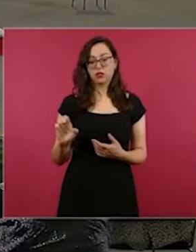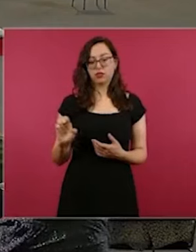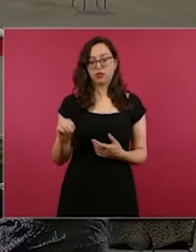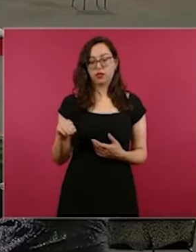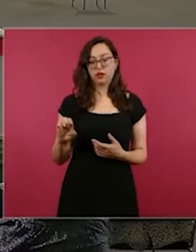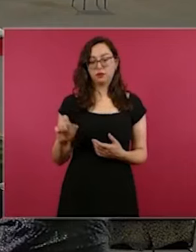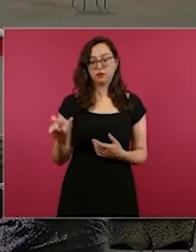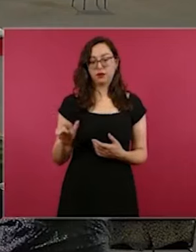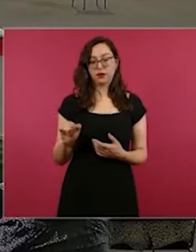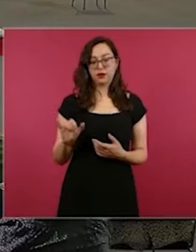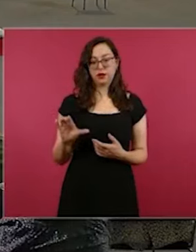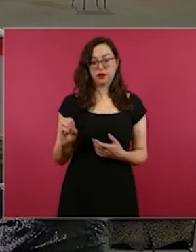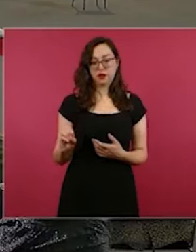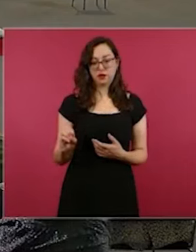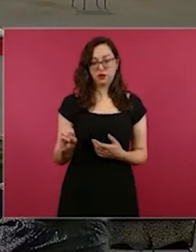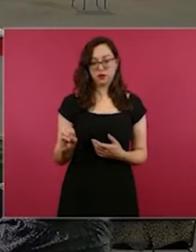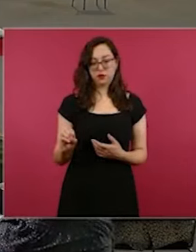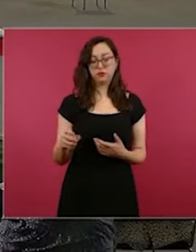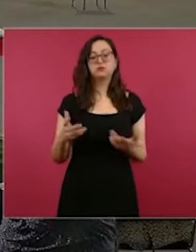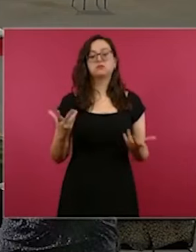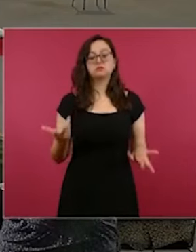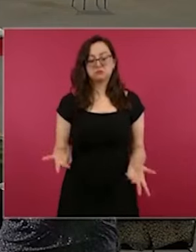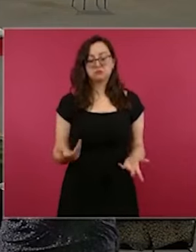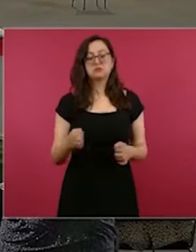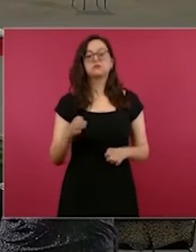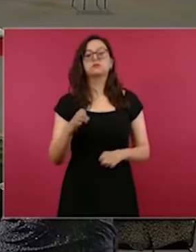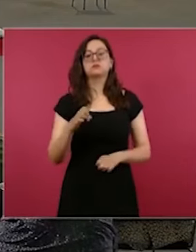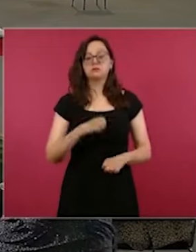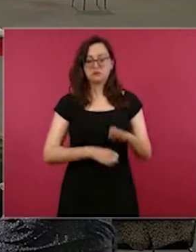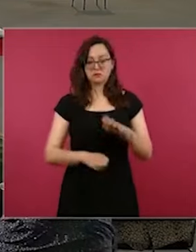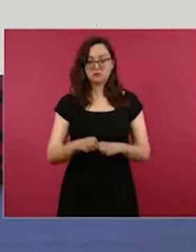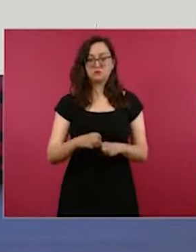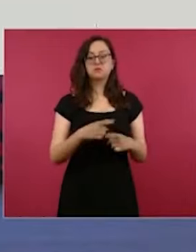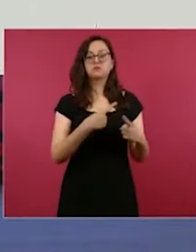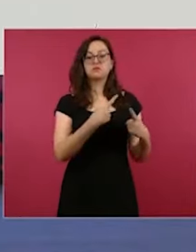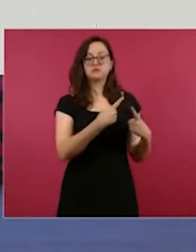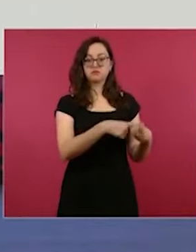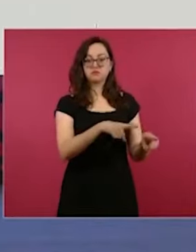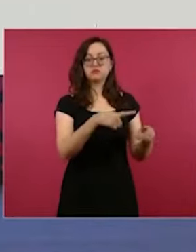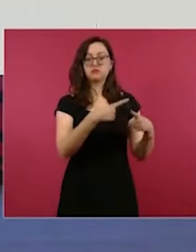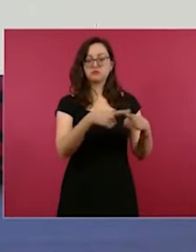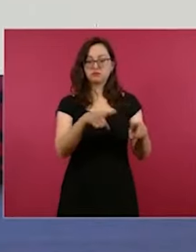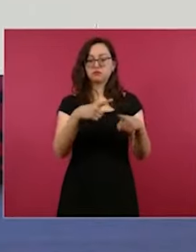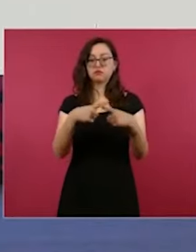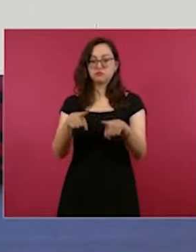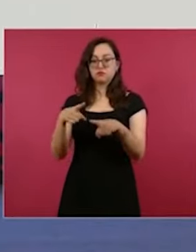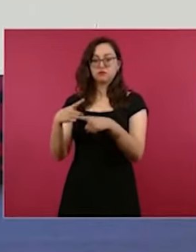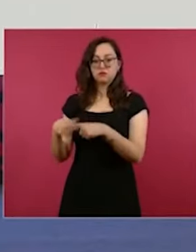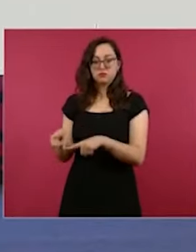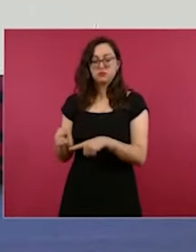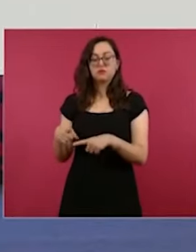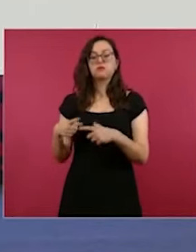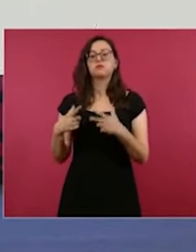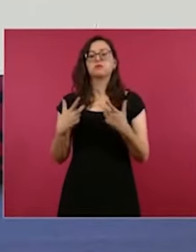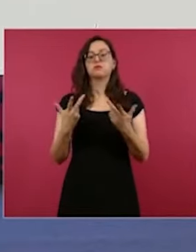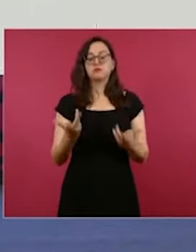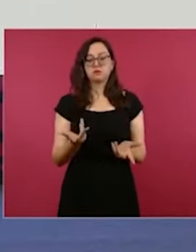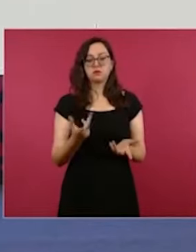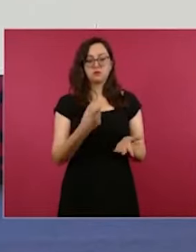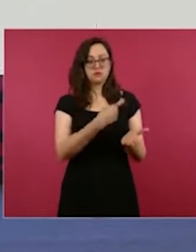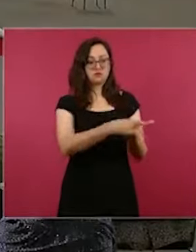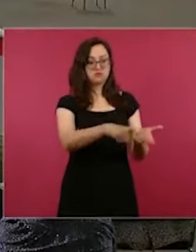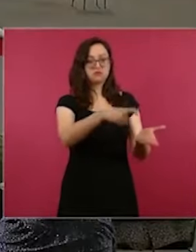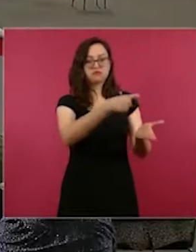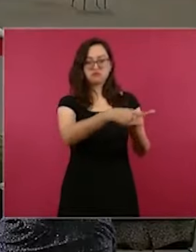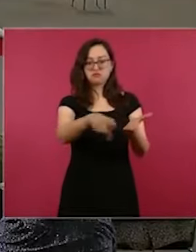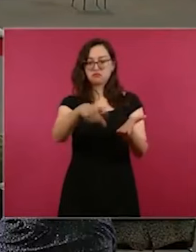de manifiesto la relevancia de la integridad y la transparencia En aquellos que lideran la lucha contra la corrupción si bien es importante que